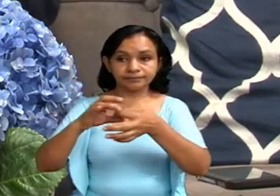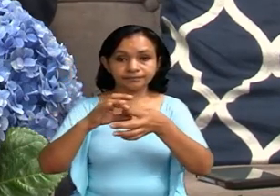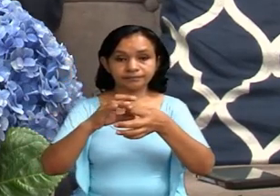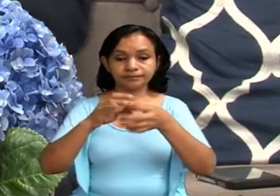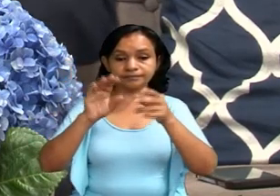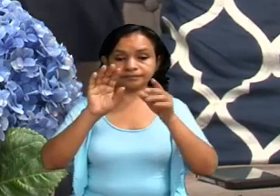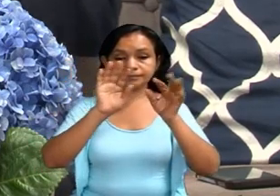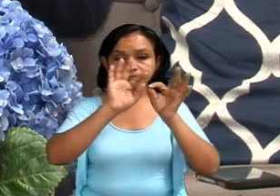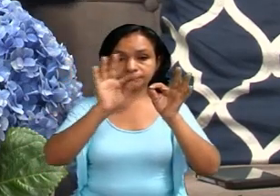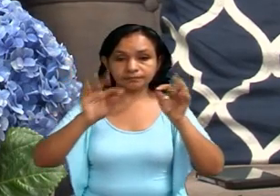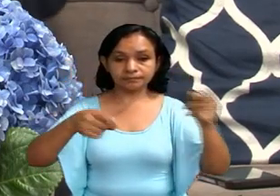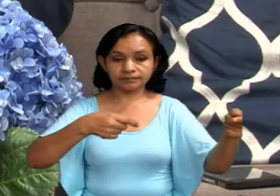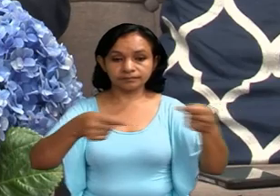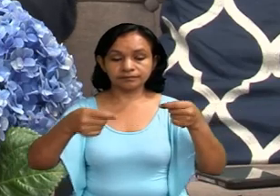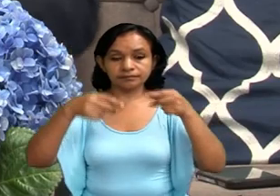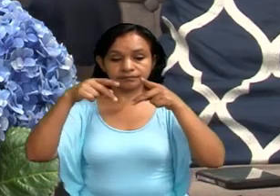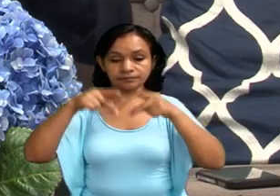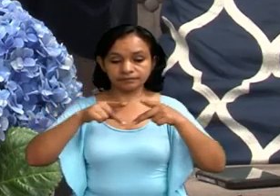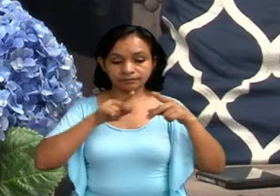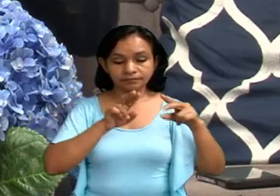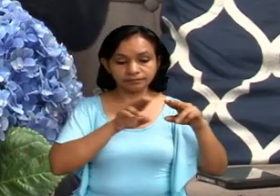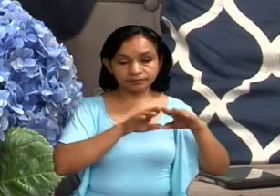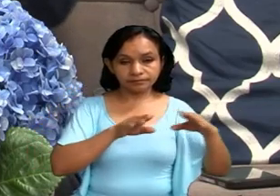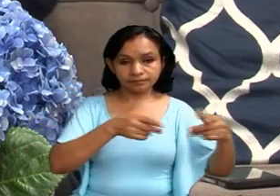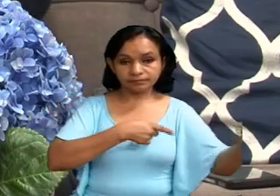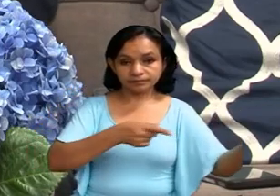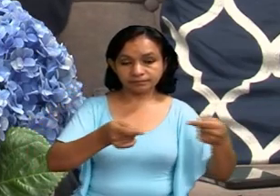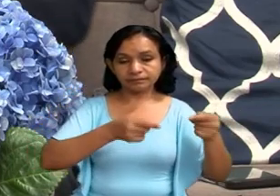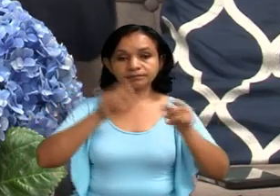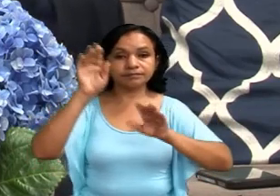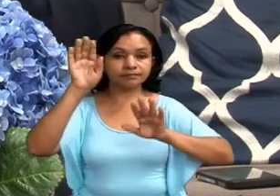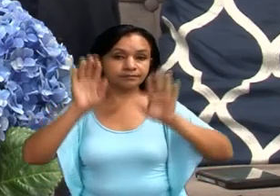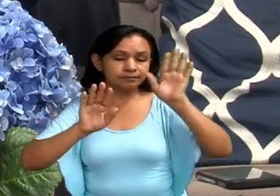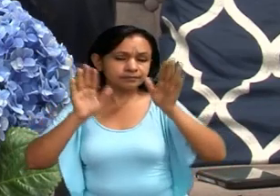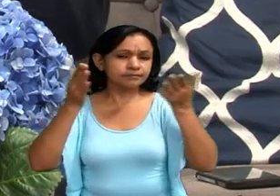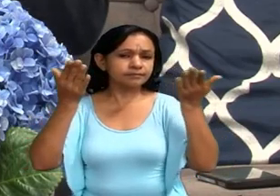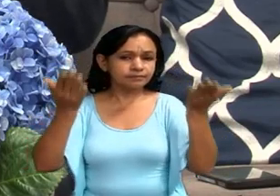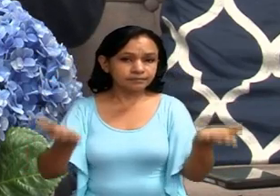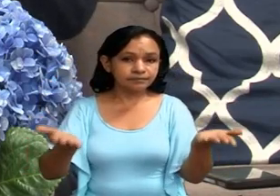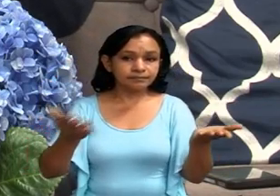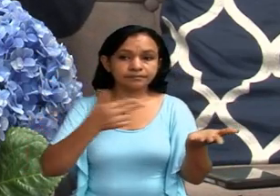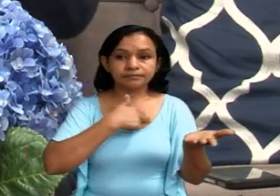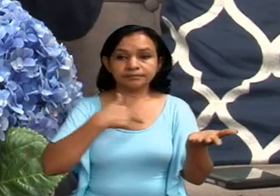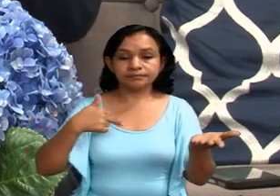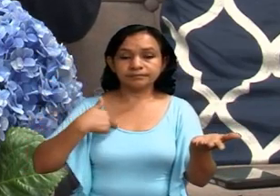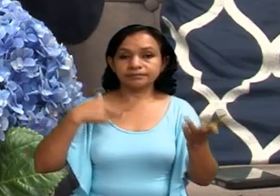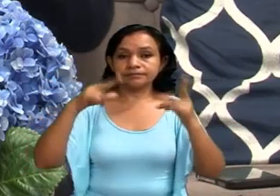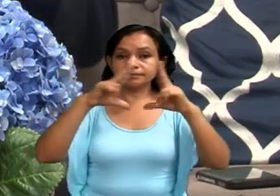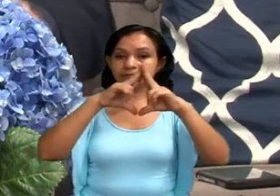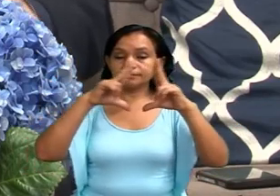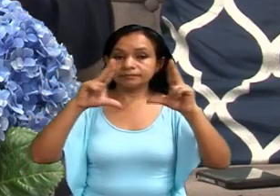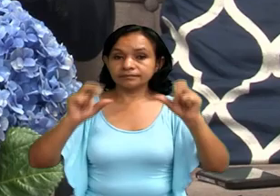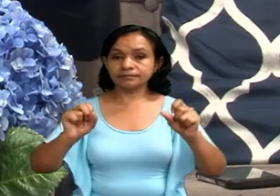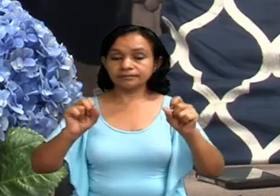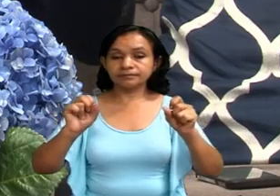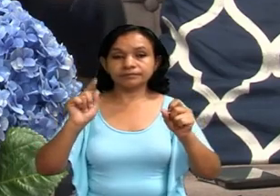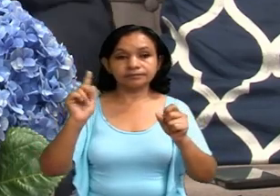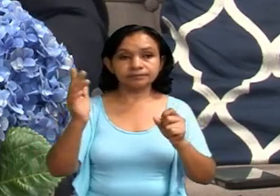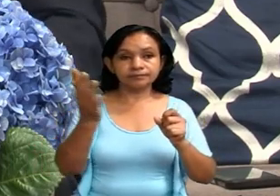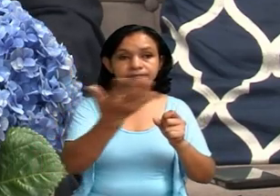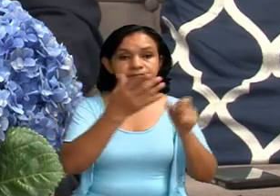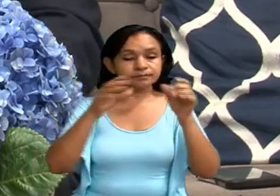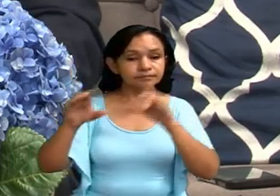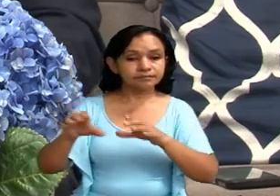la feria, como el que la organiza, como el que es participante. Entonces vos ves Nicaragua entera llena de